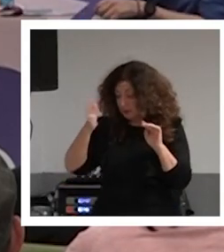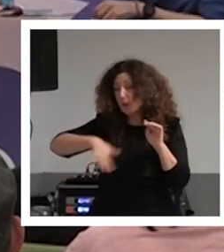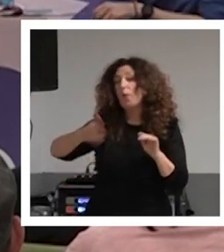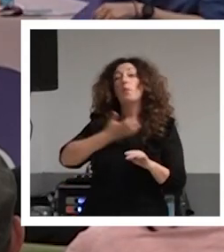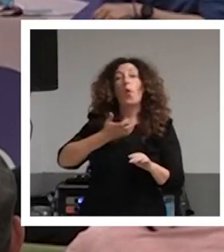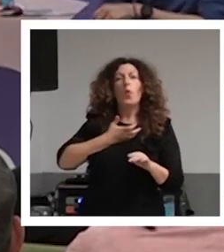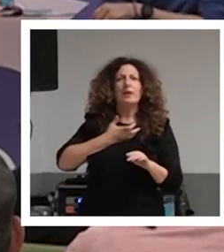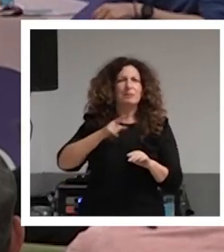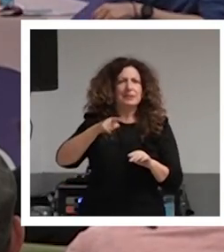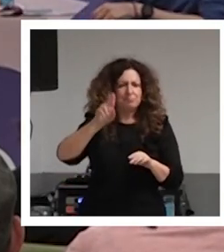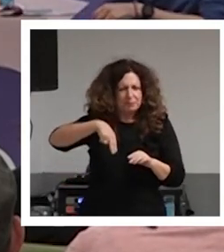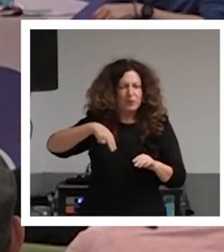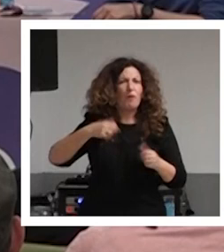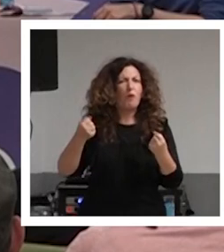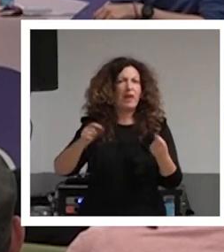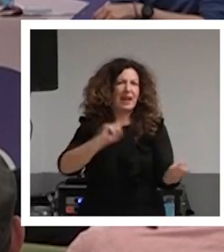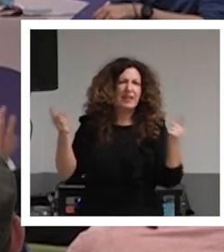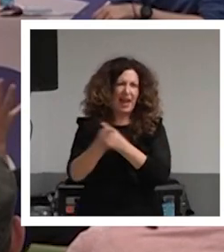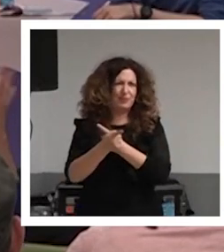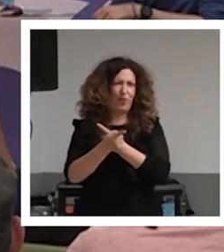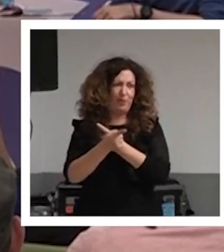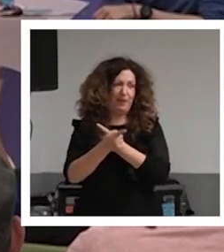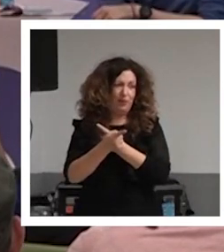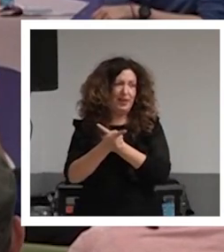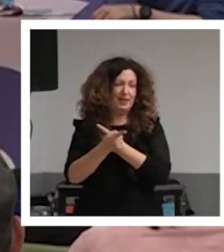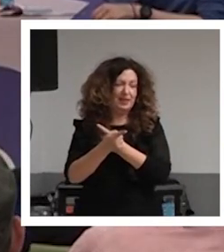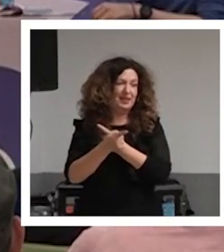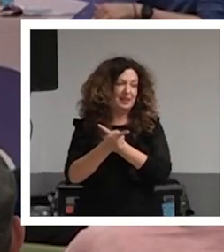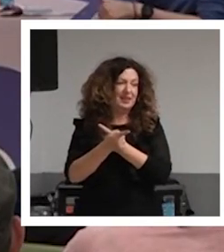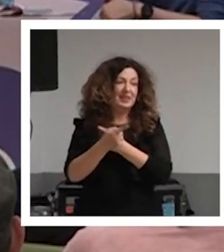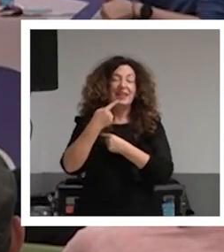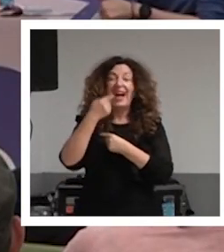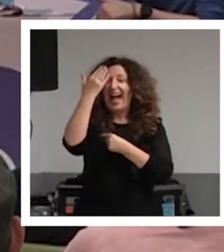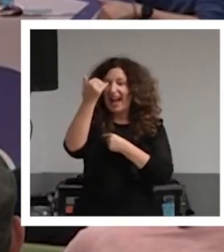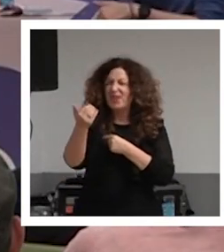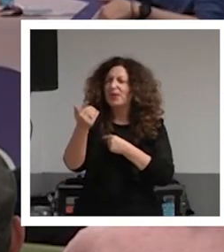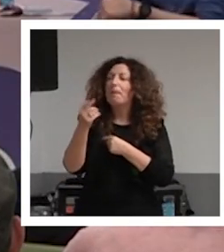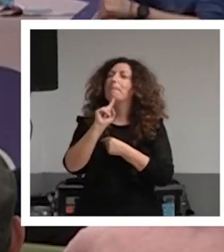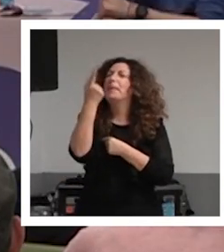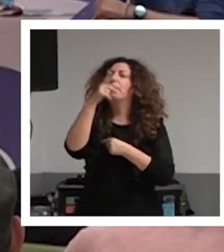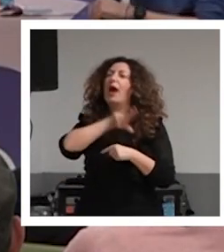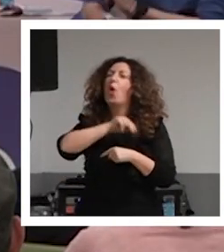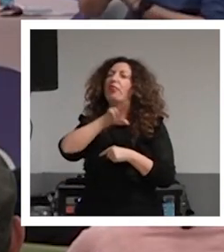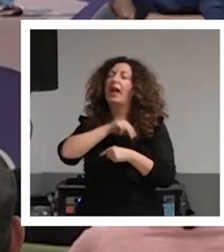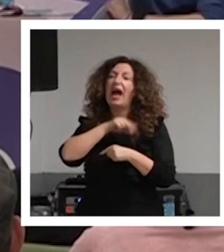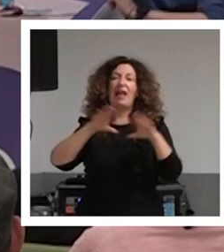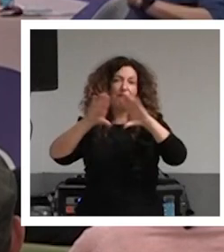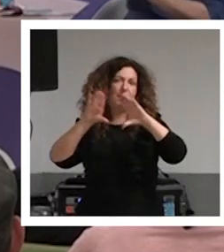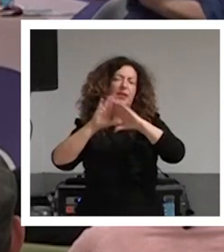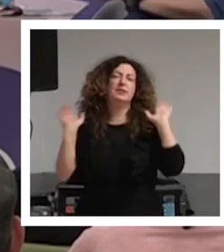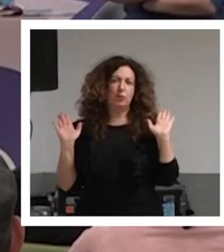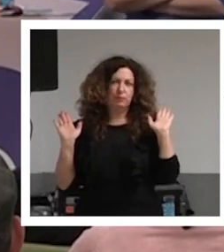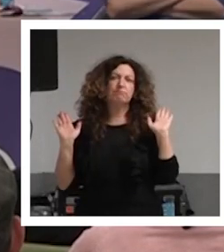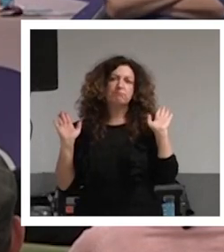los municipios será verdadera fuerza transformadora decir que haya que en alcorcón haya la primera concejalía de feminismo